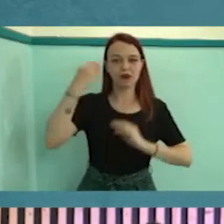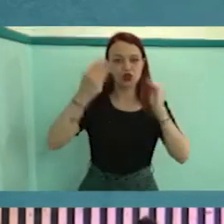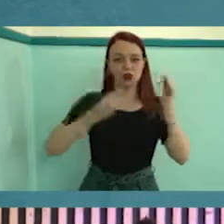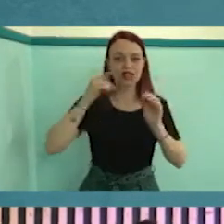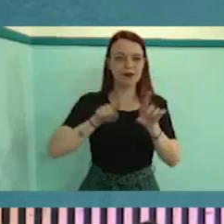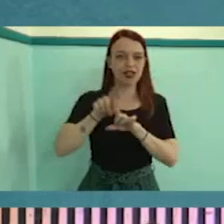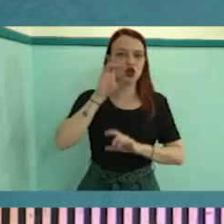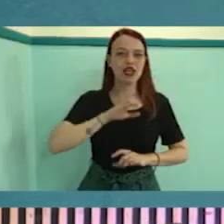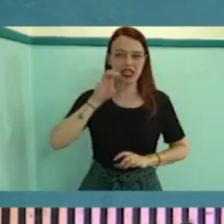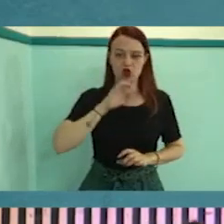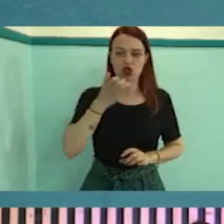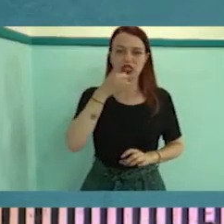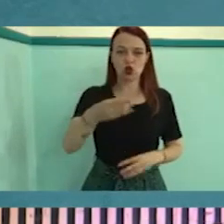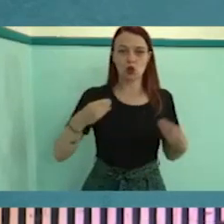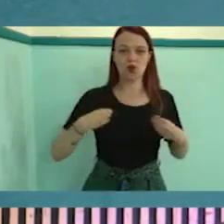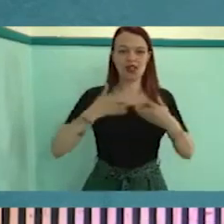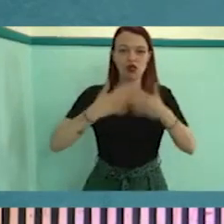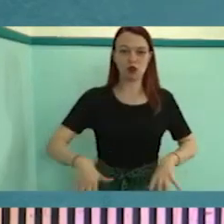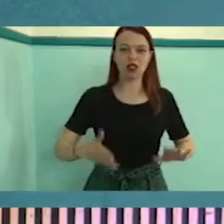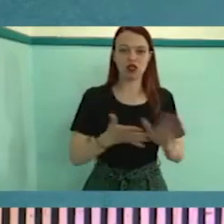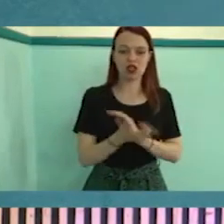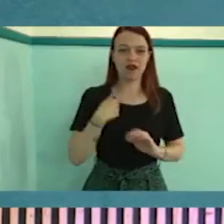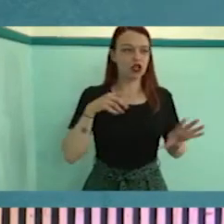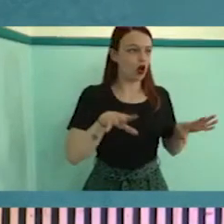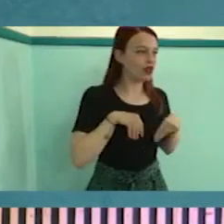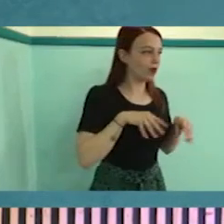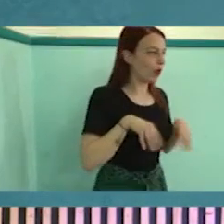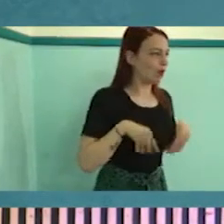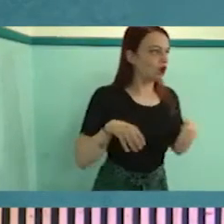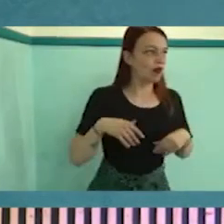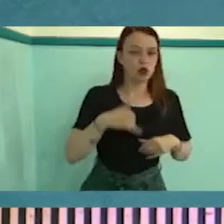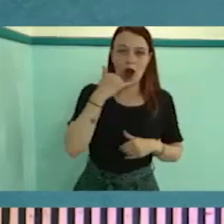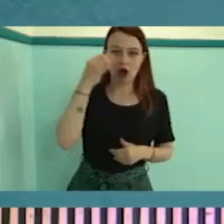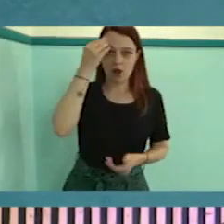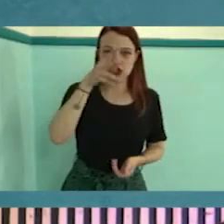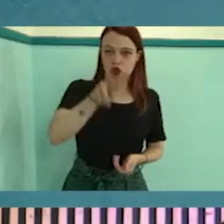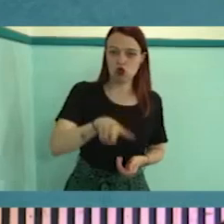crítico Si vivimos por inercia aceptando todo lo que recibimos y nunca cuestionándose